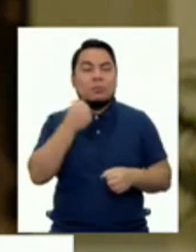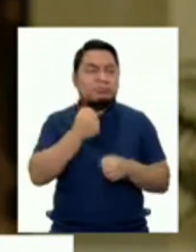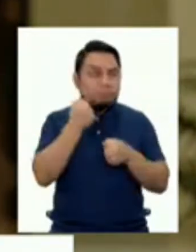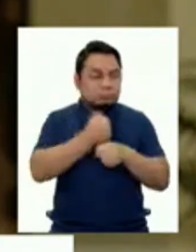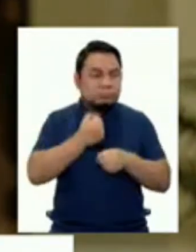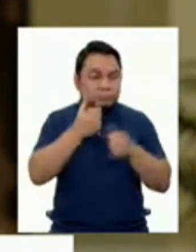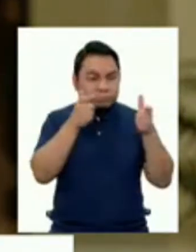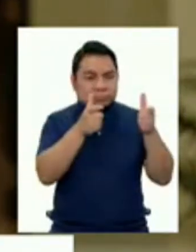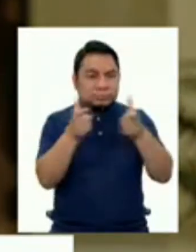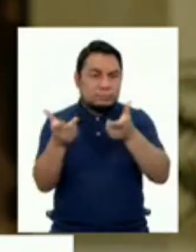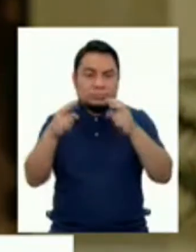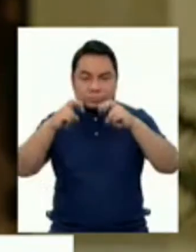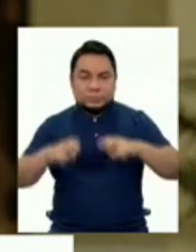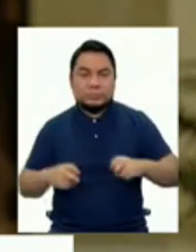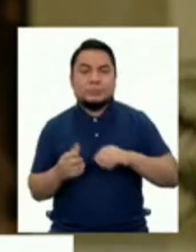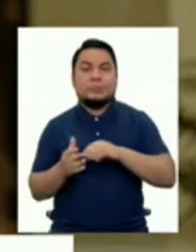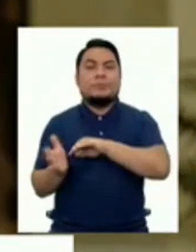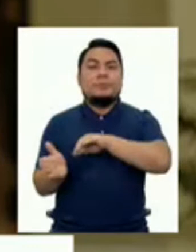evaluación.